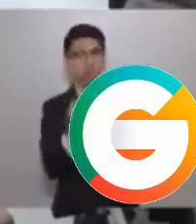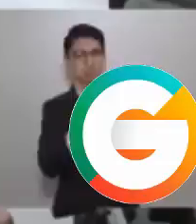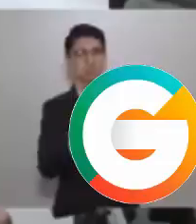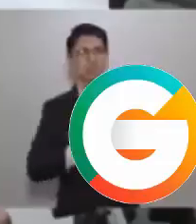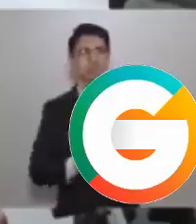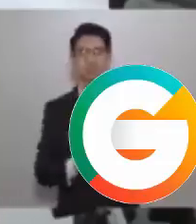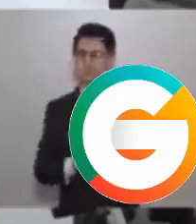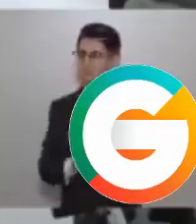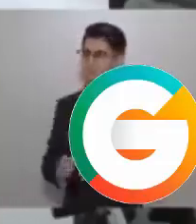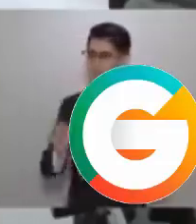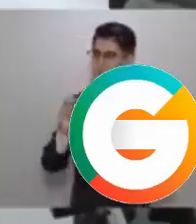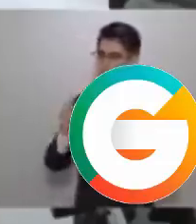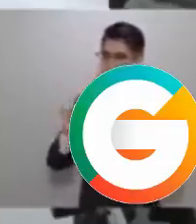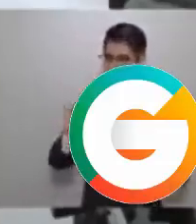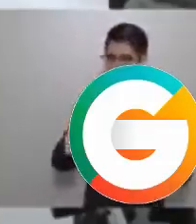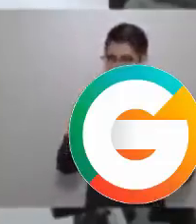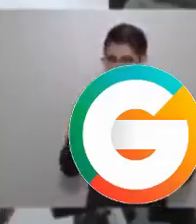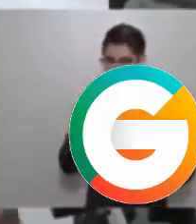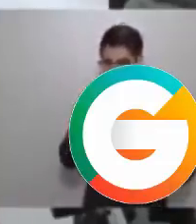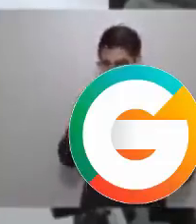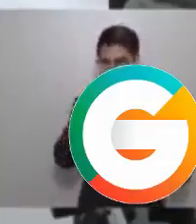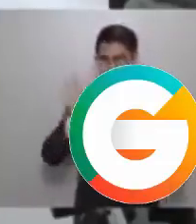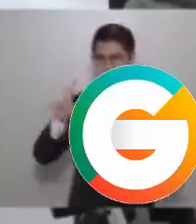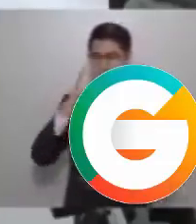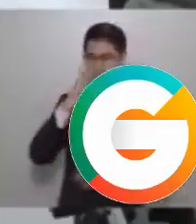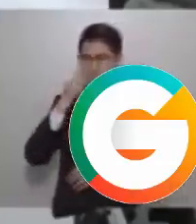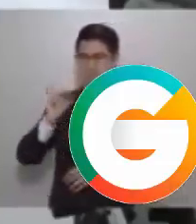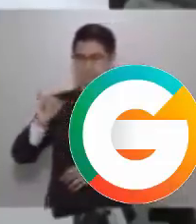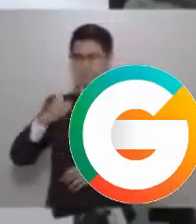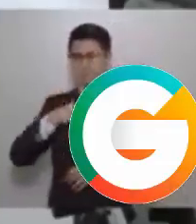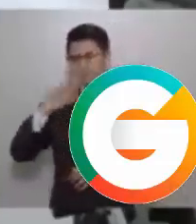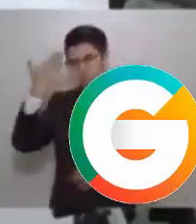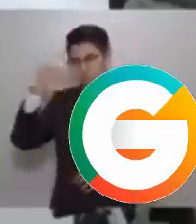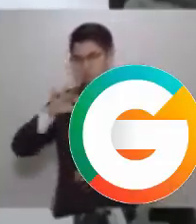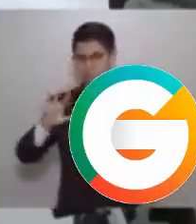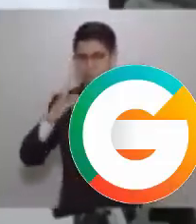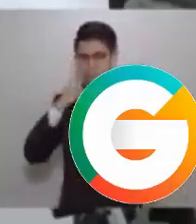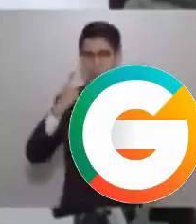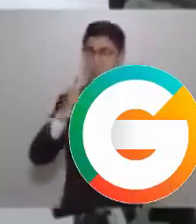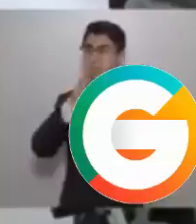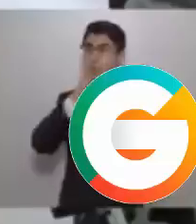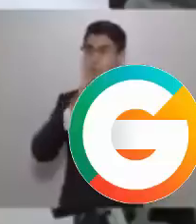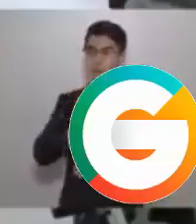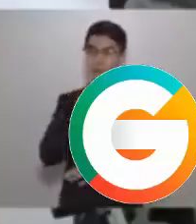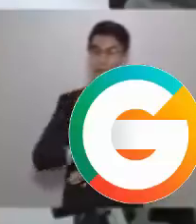Sí, yo personalmente mantuve una comunicación y sé que también nuestra gobernadora tuvo una comunicación con el alcalde.